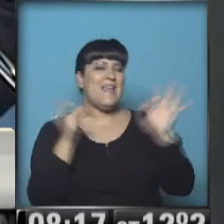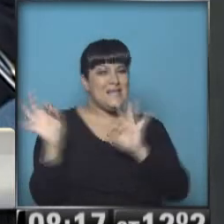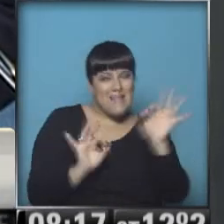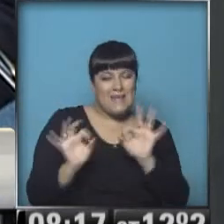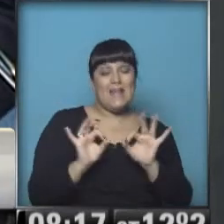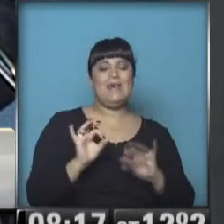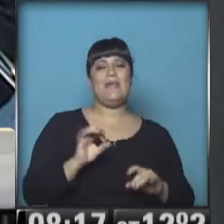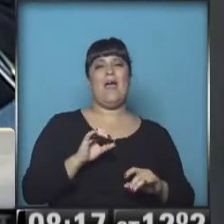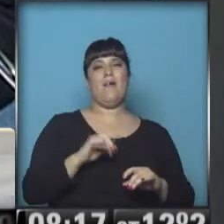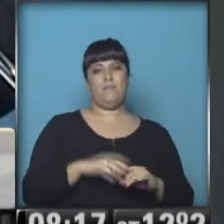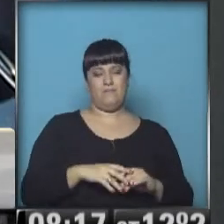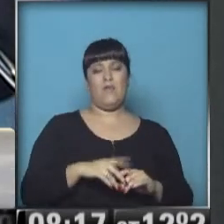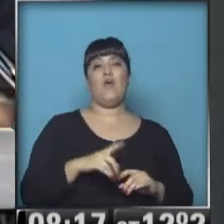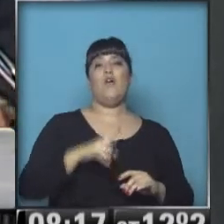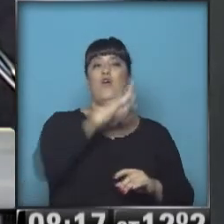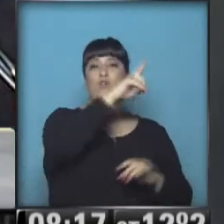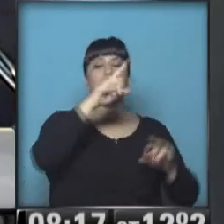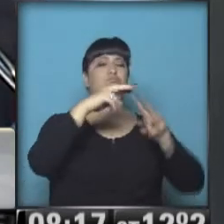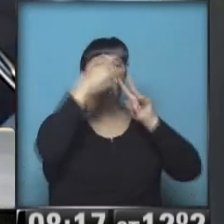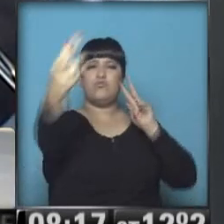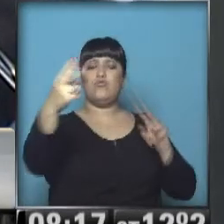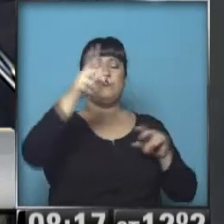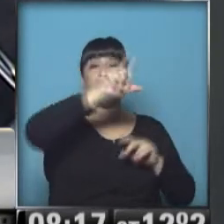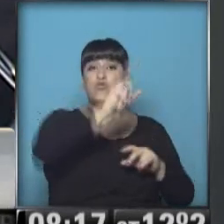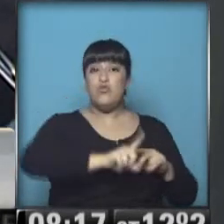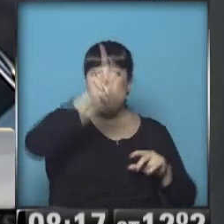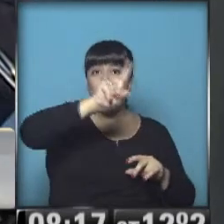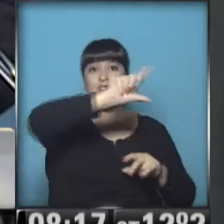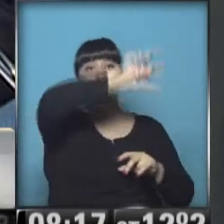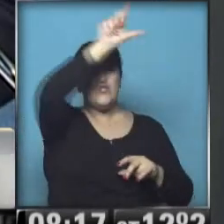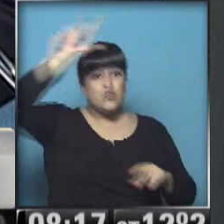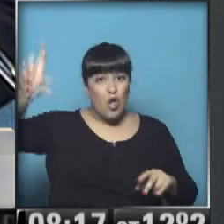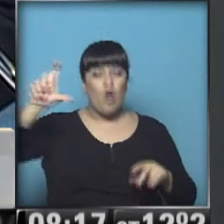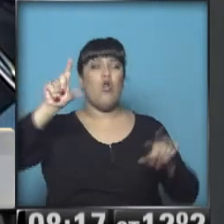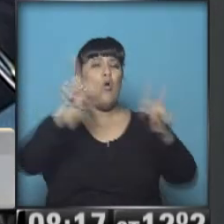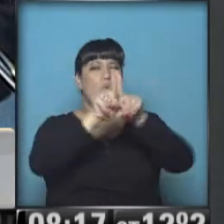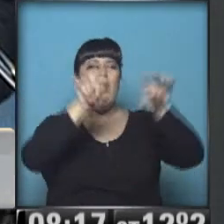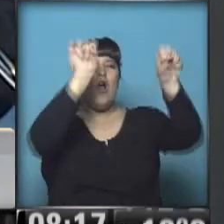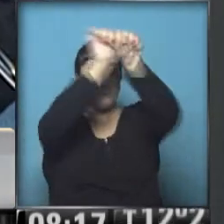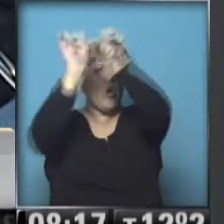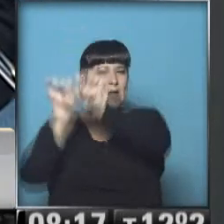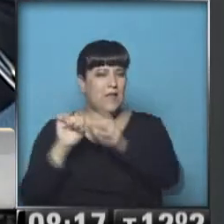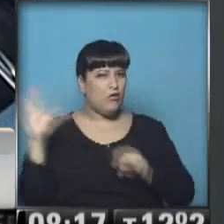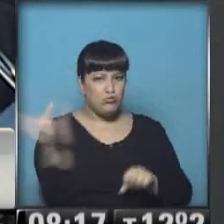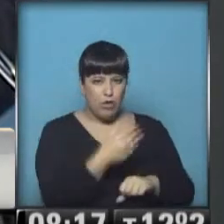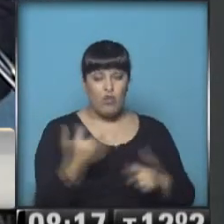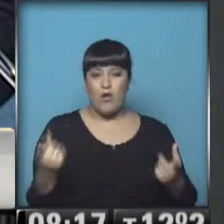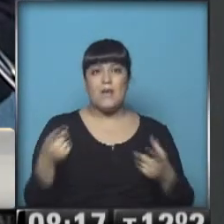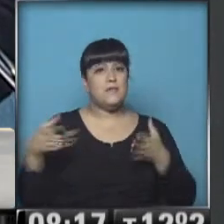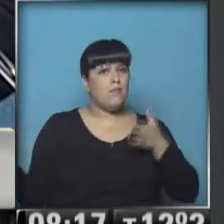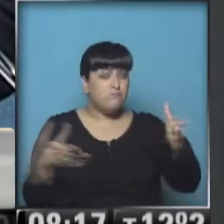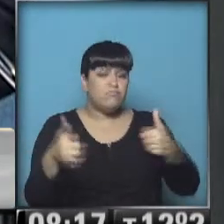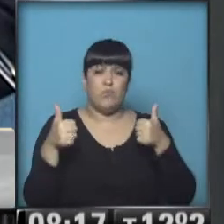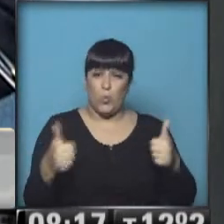nordeste argentino con el noroeste argentino todo el norte argentino el core del bioceánico norte es una obra extraordinaria